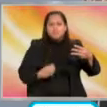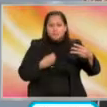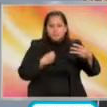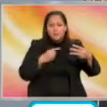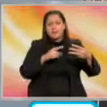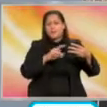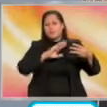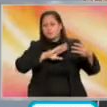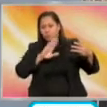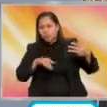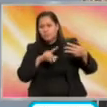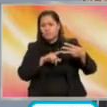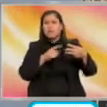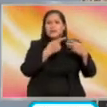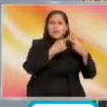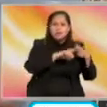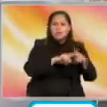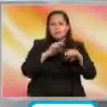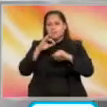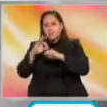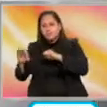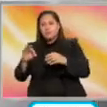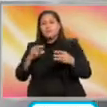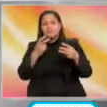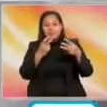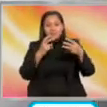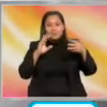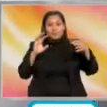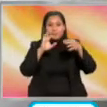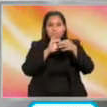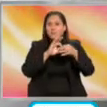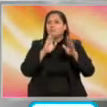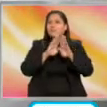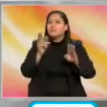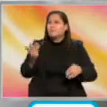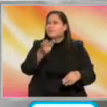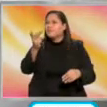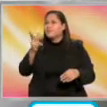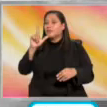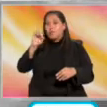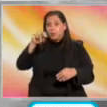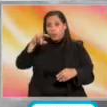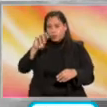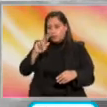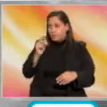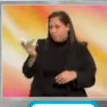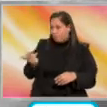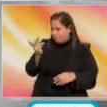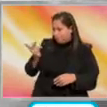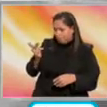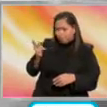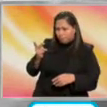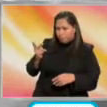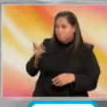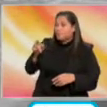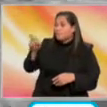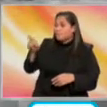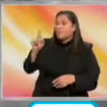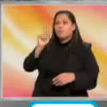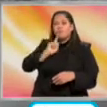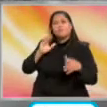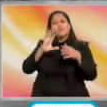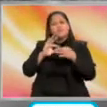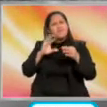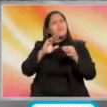la muerte, el principio, el fin. Ok. Y los hilamos a través de entrevistas que le hicieron a Leonora. Y ella explica su visión